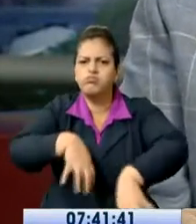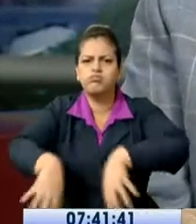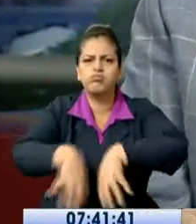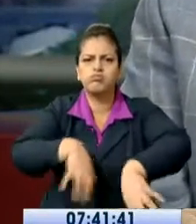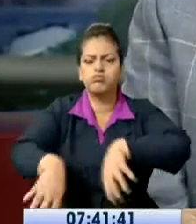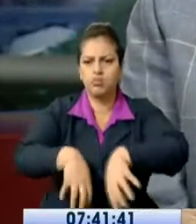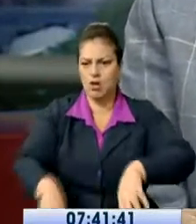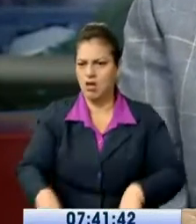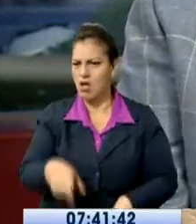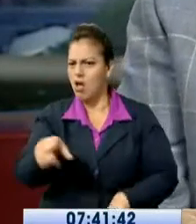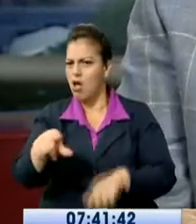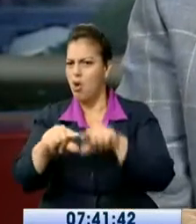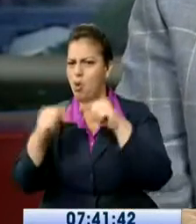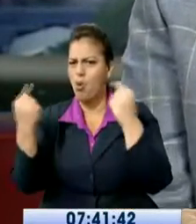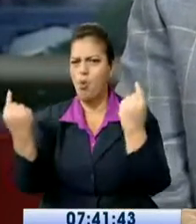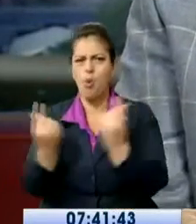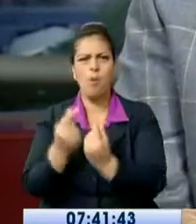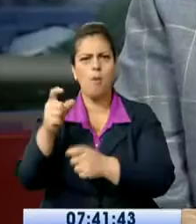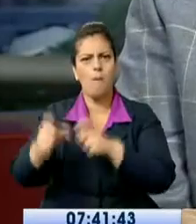de documentos.